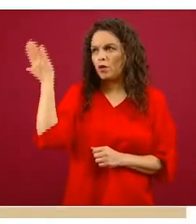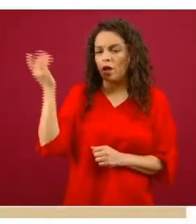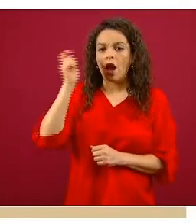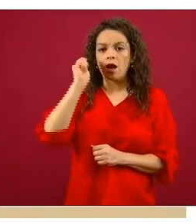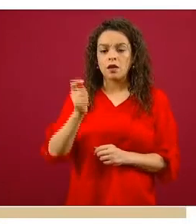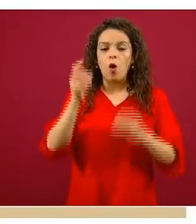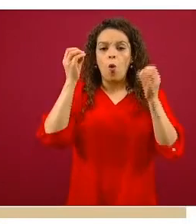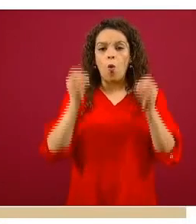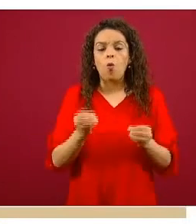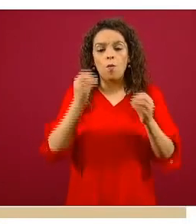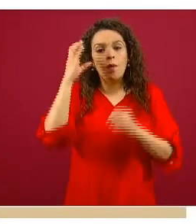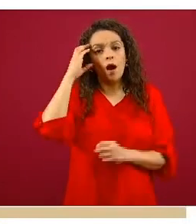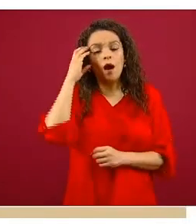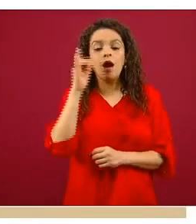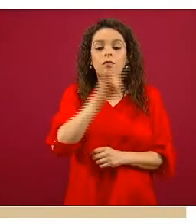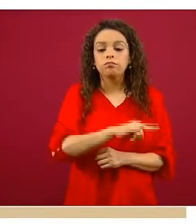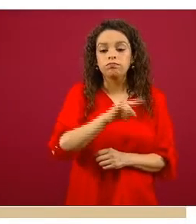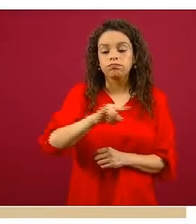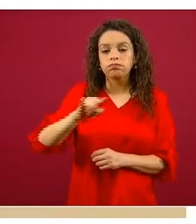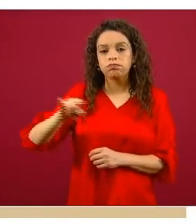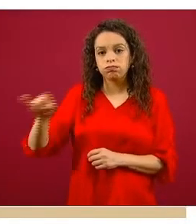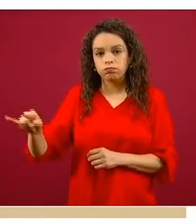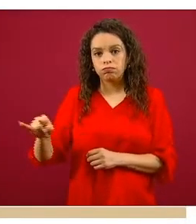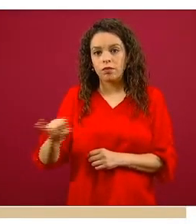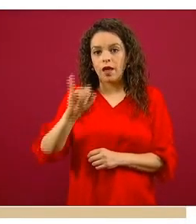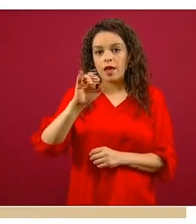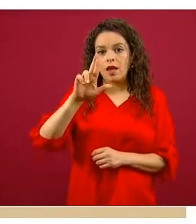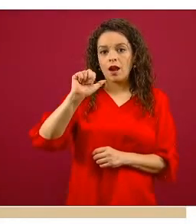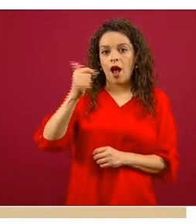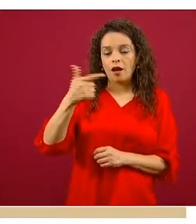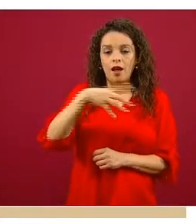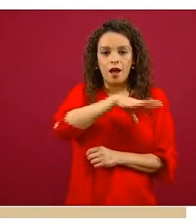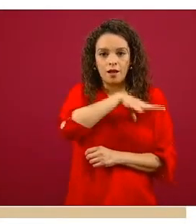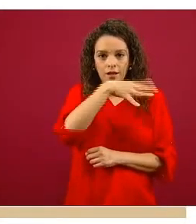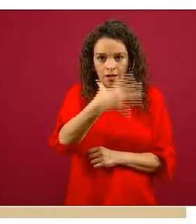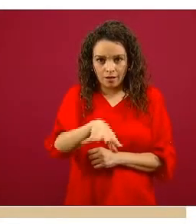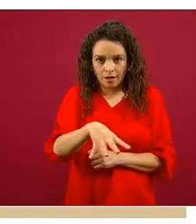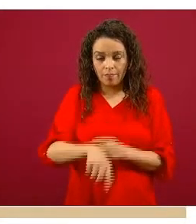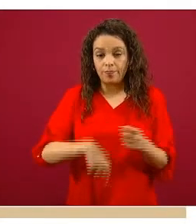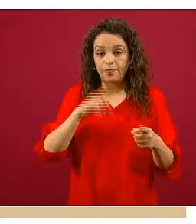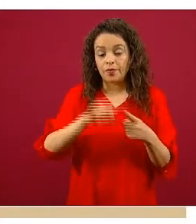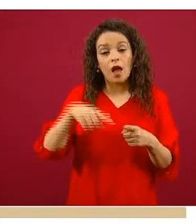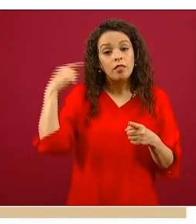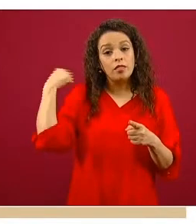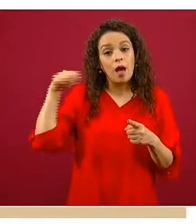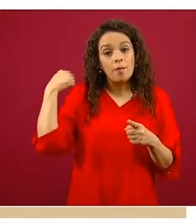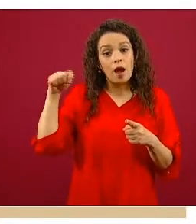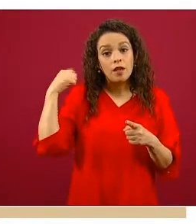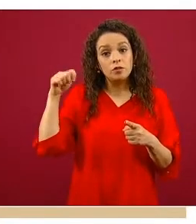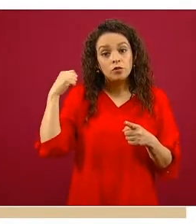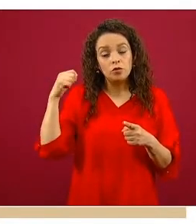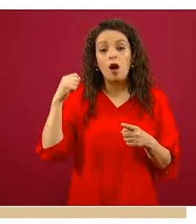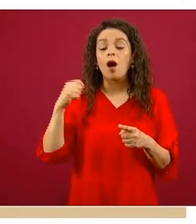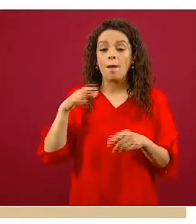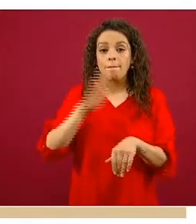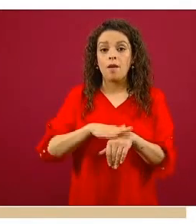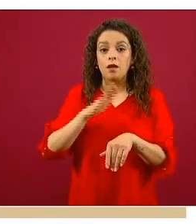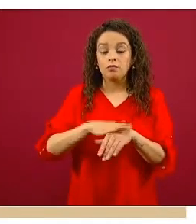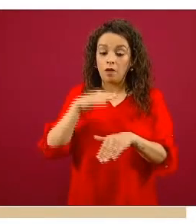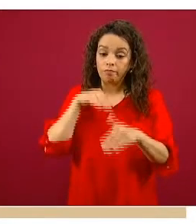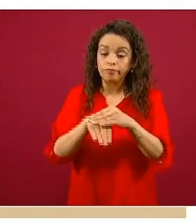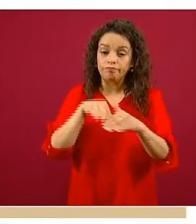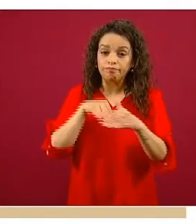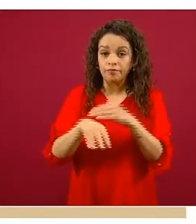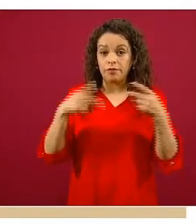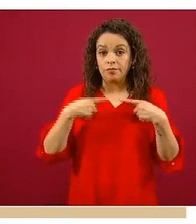ocupación de camas IRAG general. Tenemos al estado de Tabasco, que ha ido incrementando su ocupación de manera